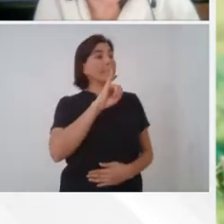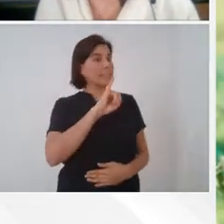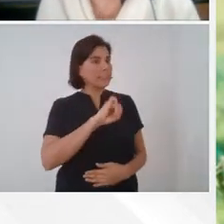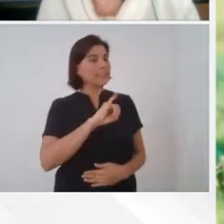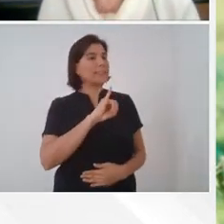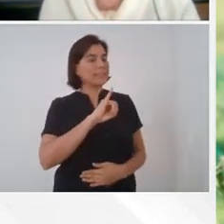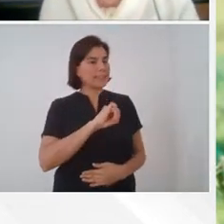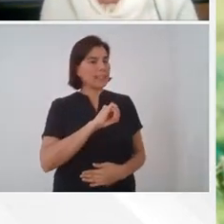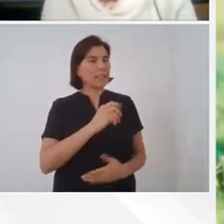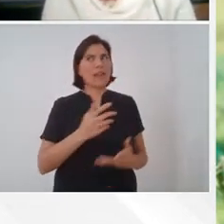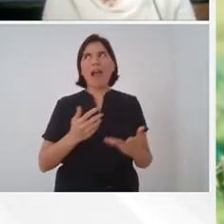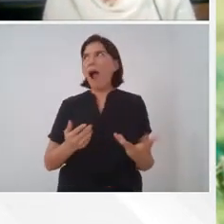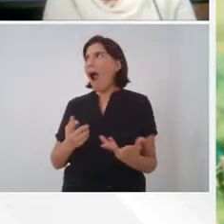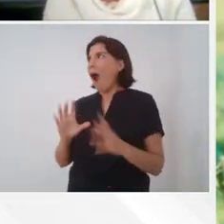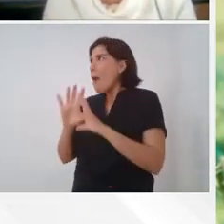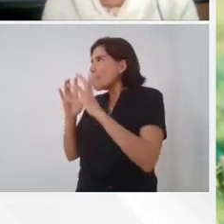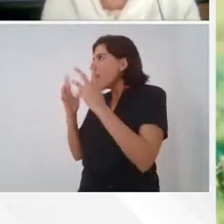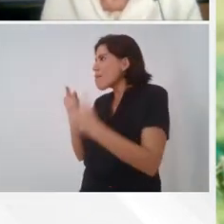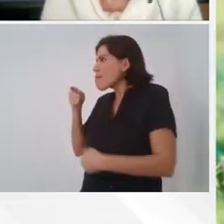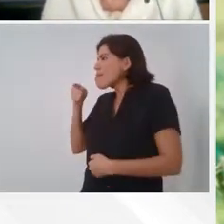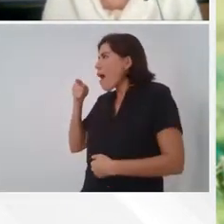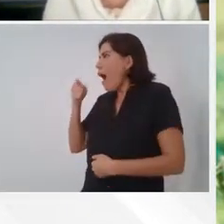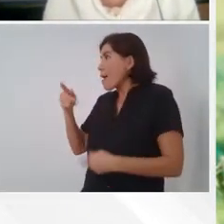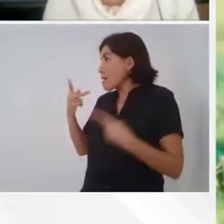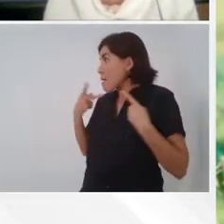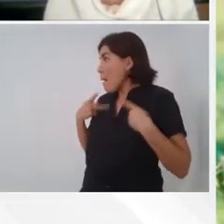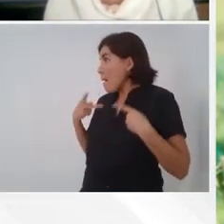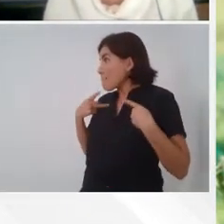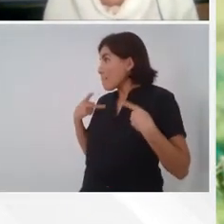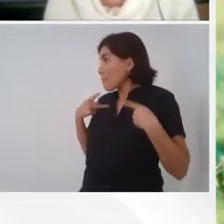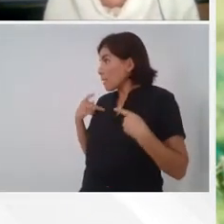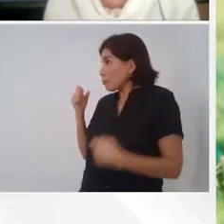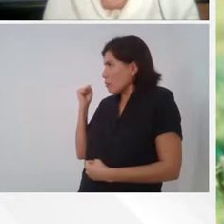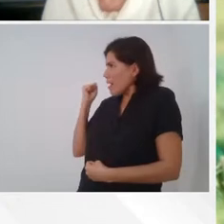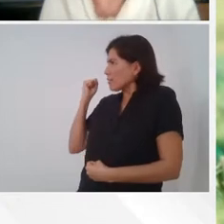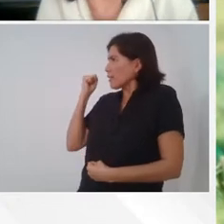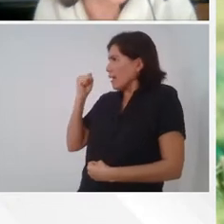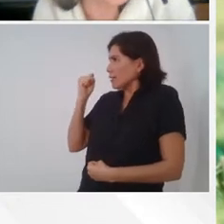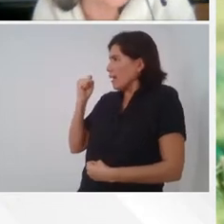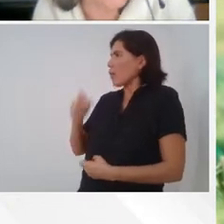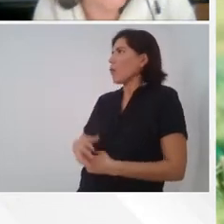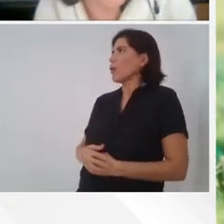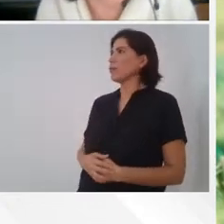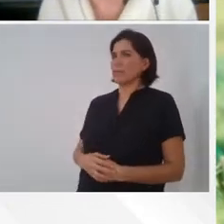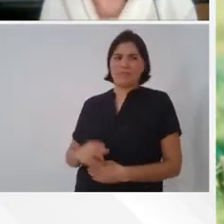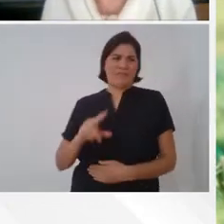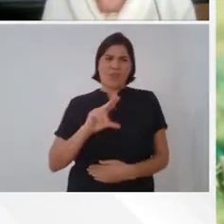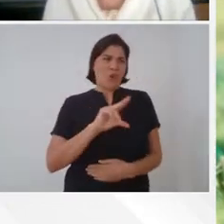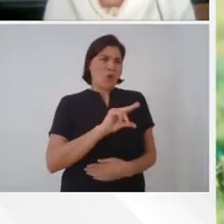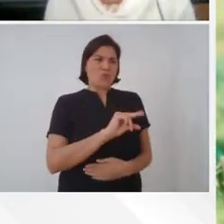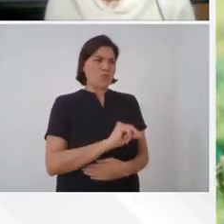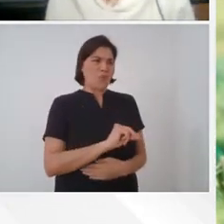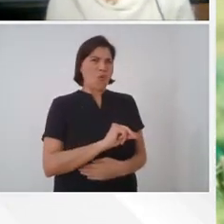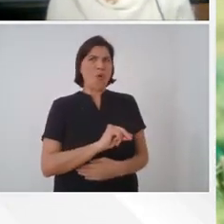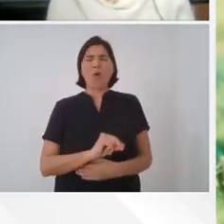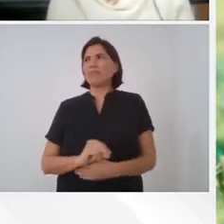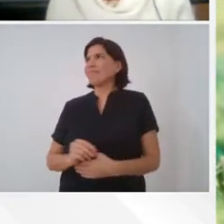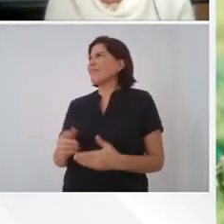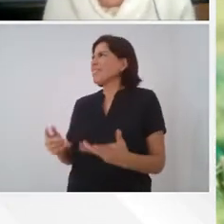en ese planeta? No. Ay, eso suena muy interesante. ¿Y hay gallinas?, pregunta el zorro.